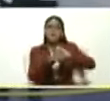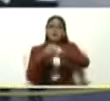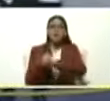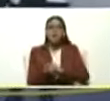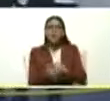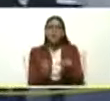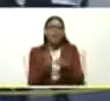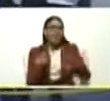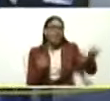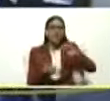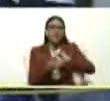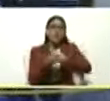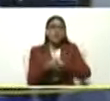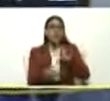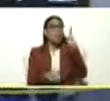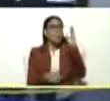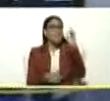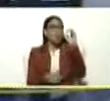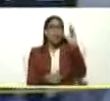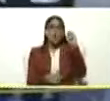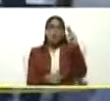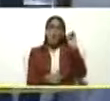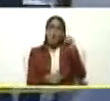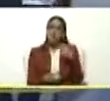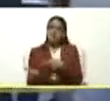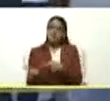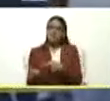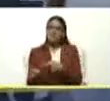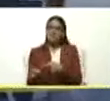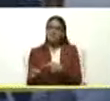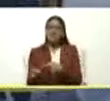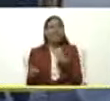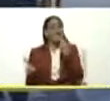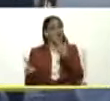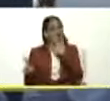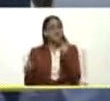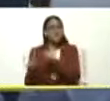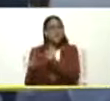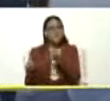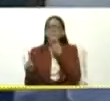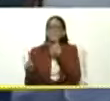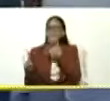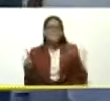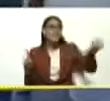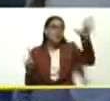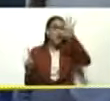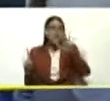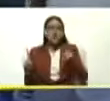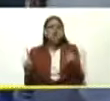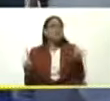parte de Trujillo? Boconó, el estado de Trujillo. Boconó, muy una hermosura, muy hermosa. Sí. Además la